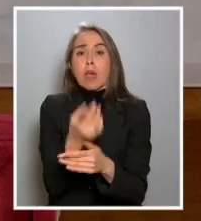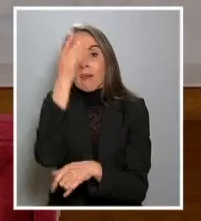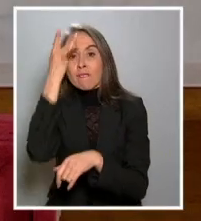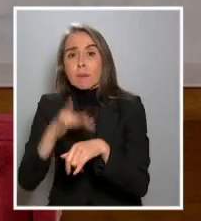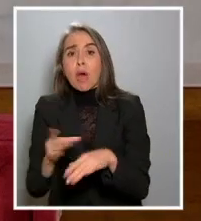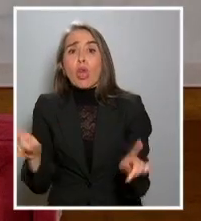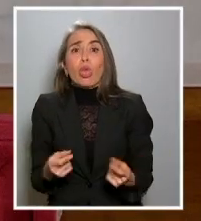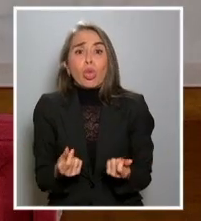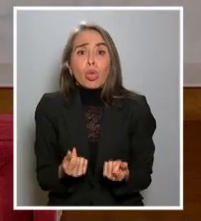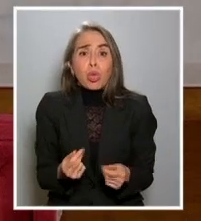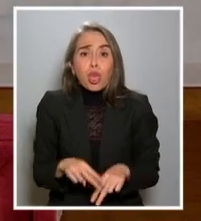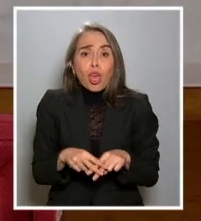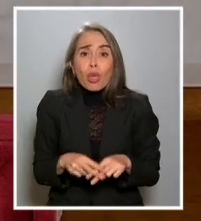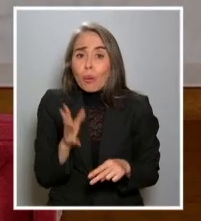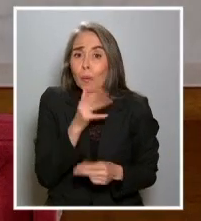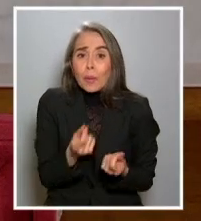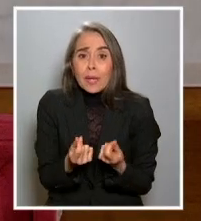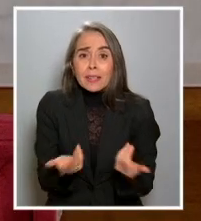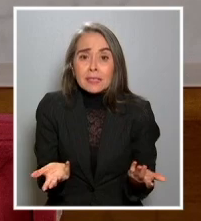enfermedad.